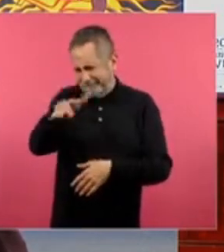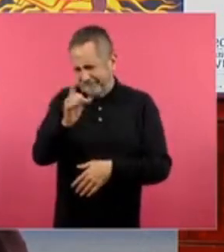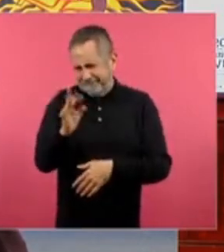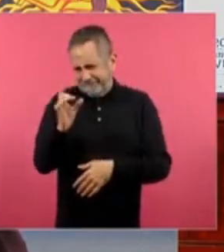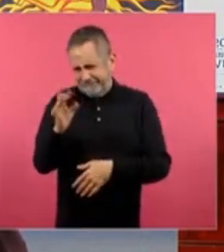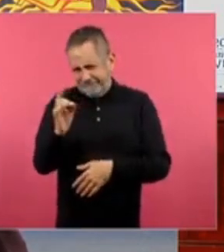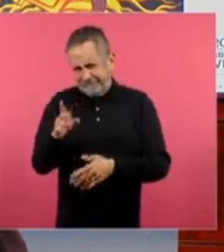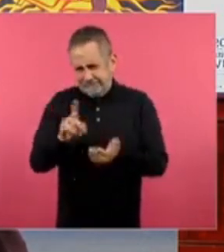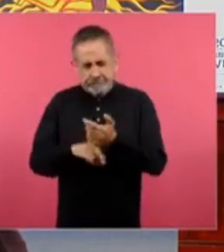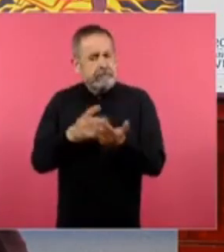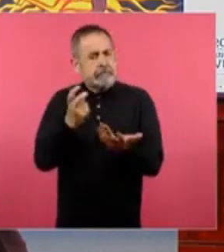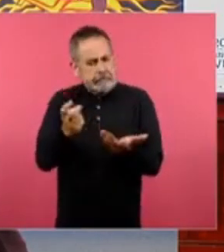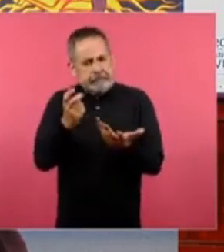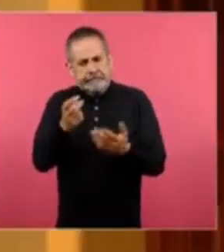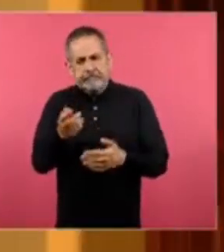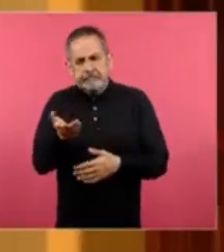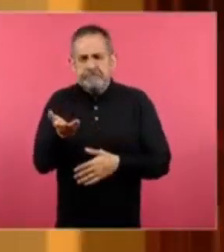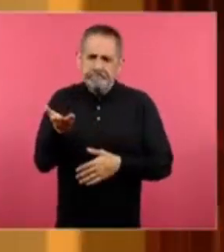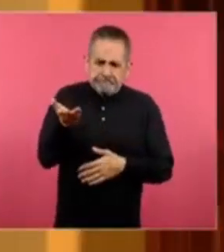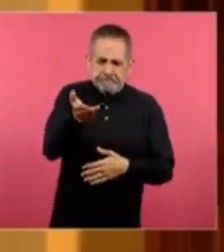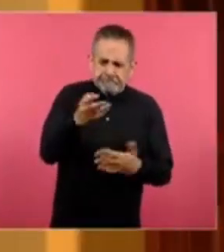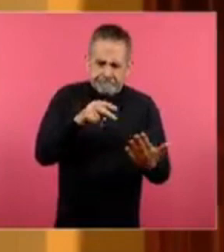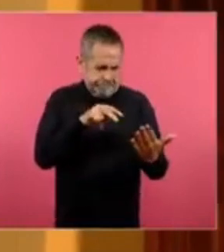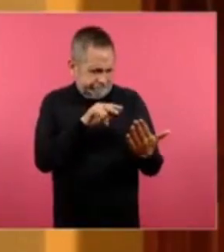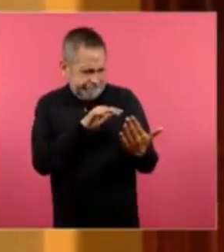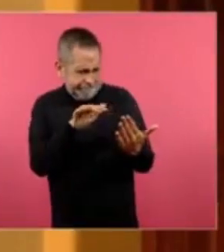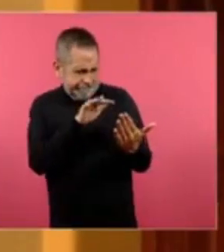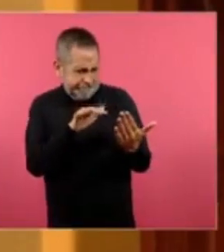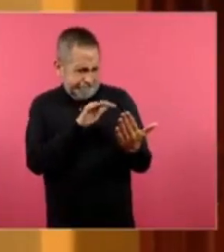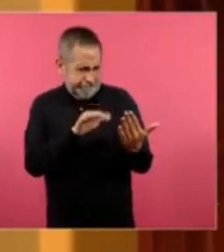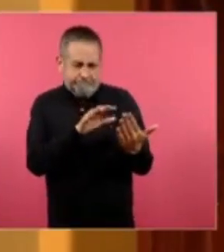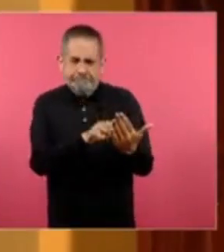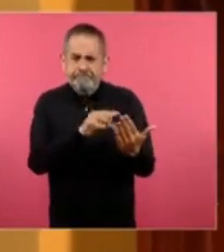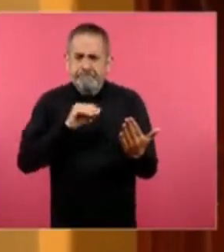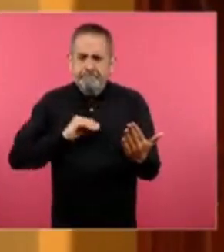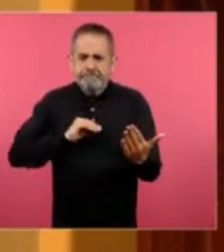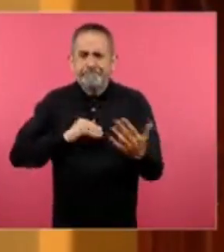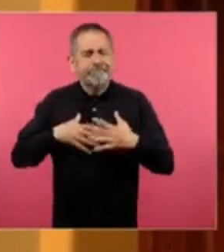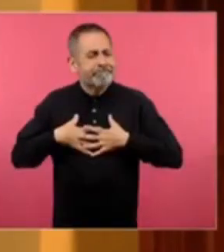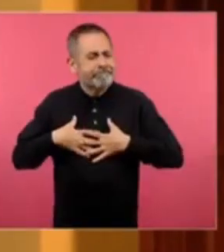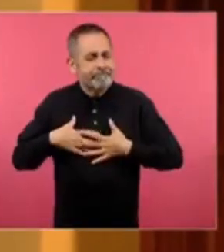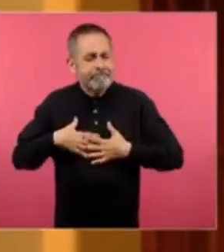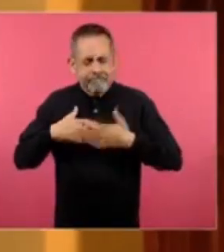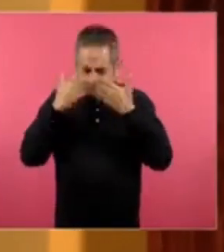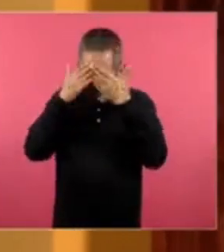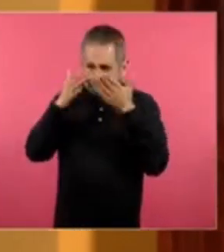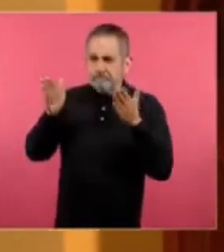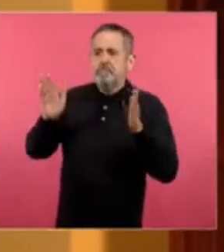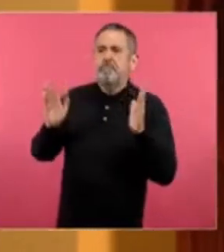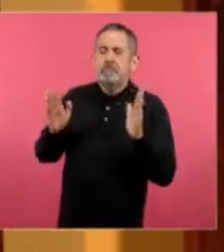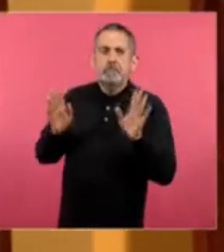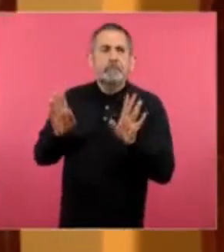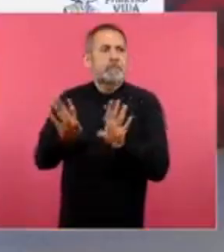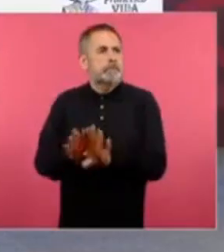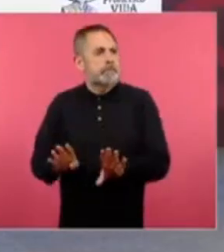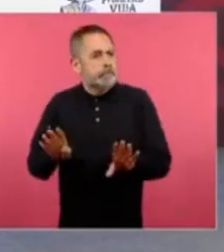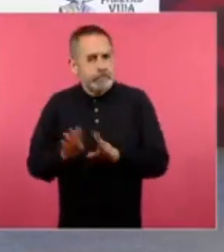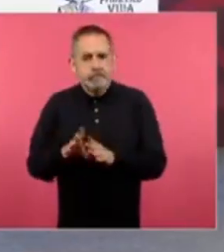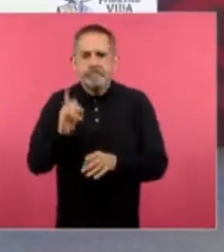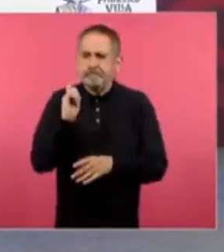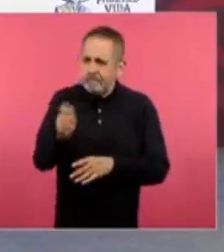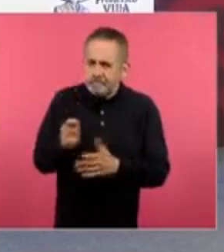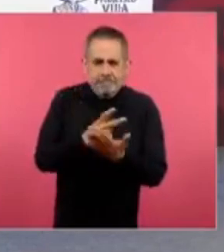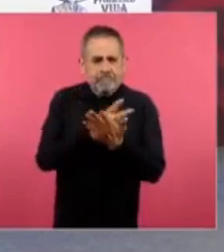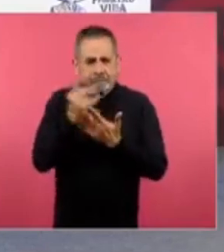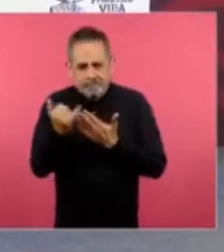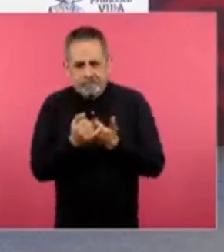a analizar este texto, a darle una lectura, porque nos abrirá el panorama acerca de por qué todo este trabajo